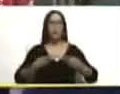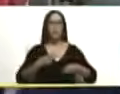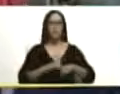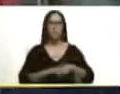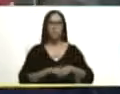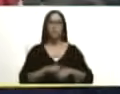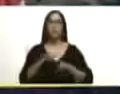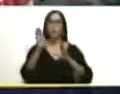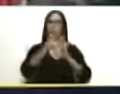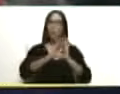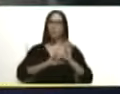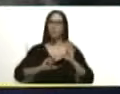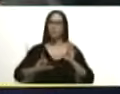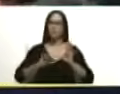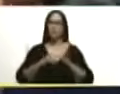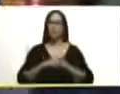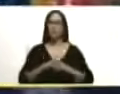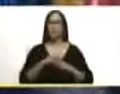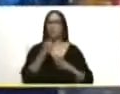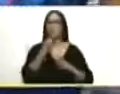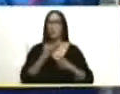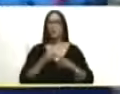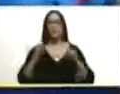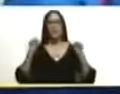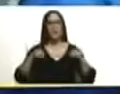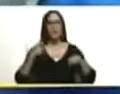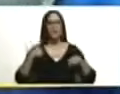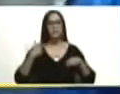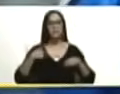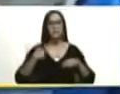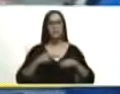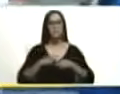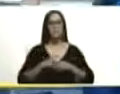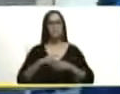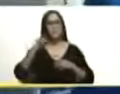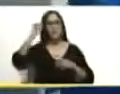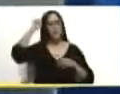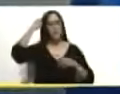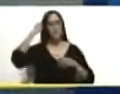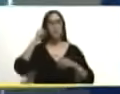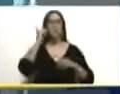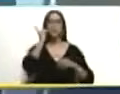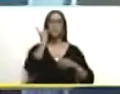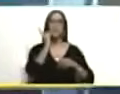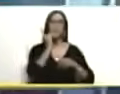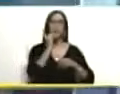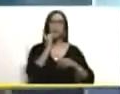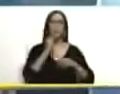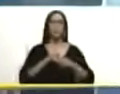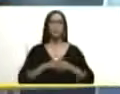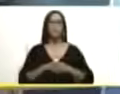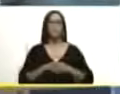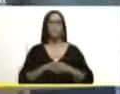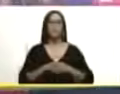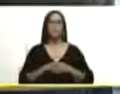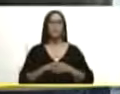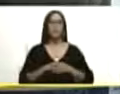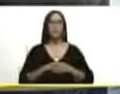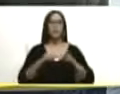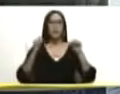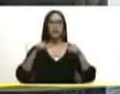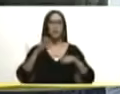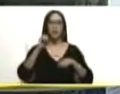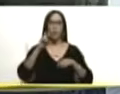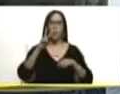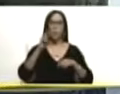Constituyente. Bueno, mira, y aquí tenemos recuerdos de Darío Viva. Ah, aquí está el Ovejo, mira,